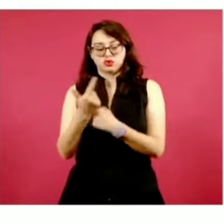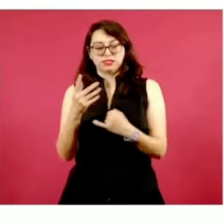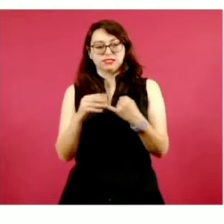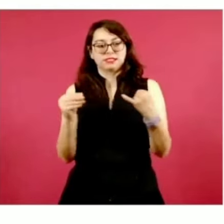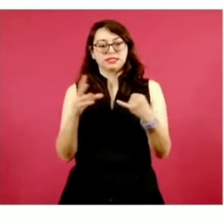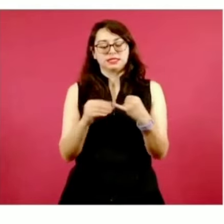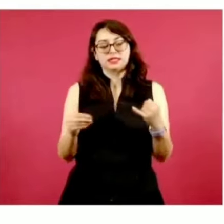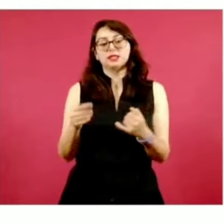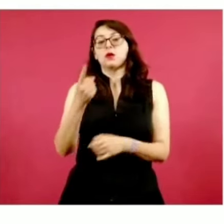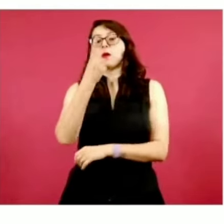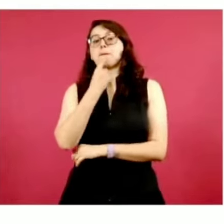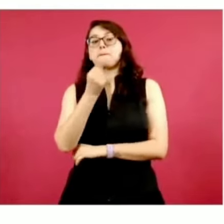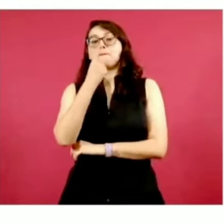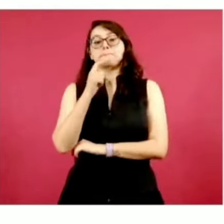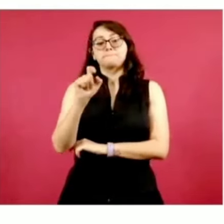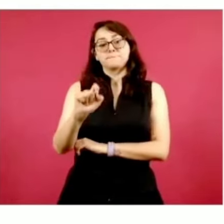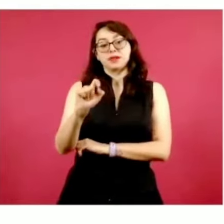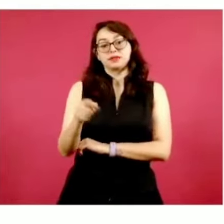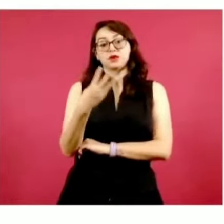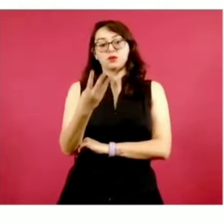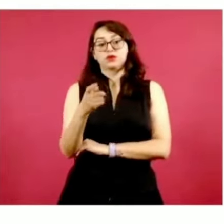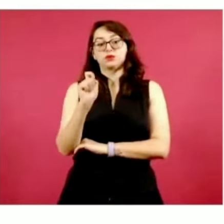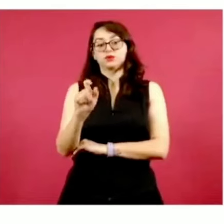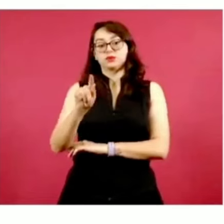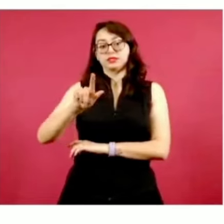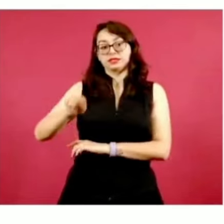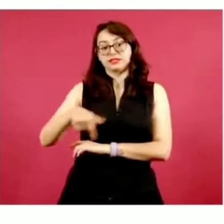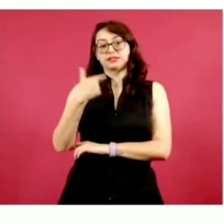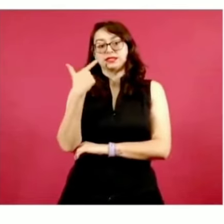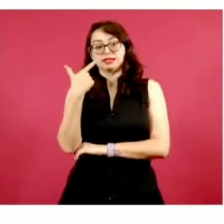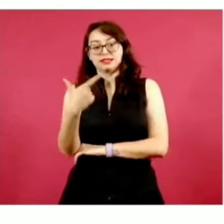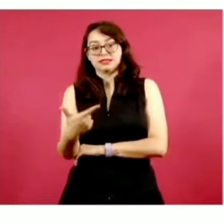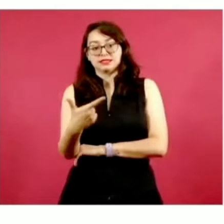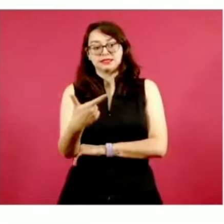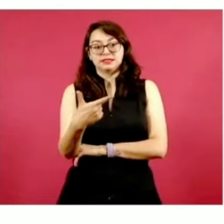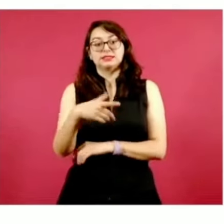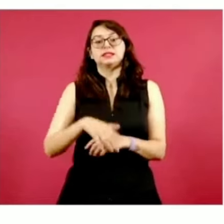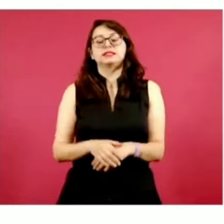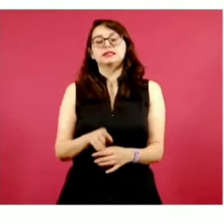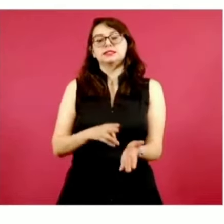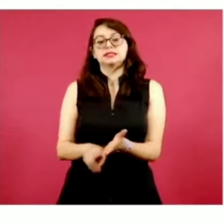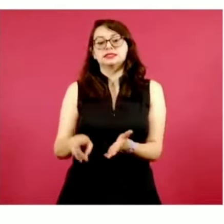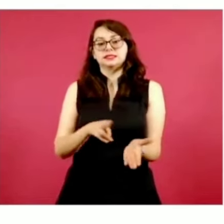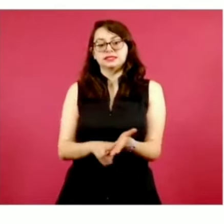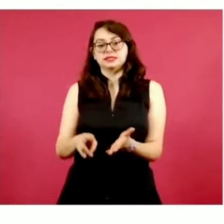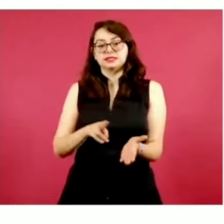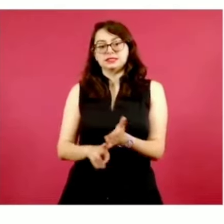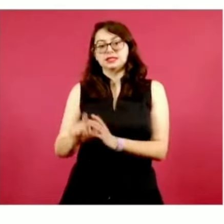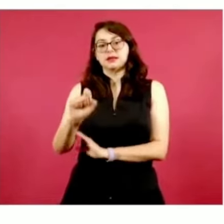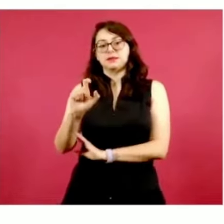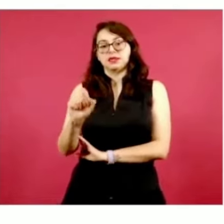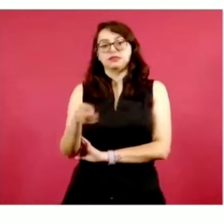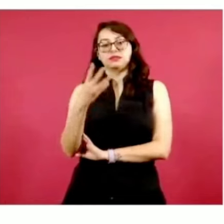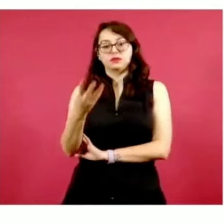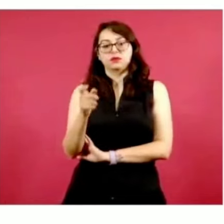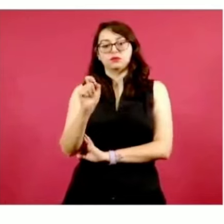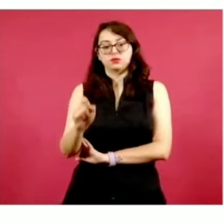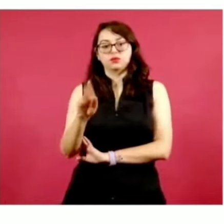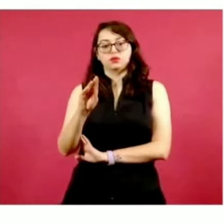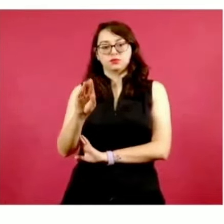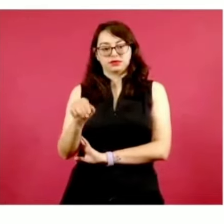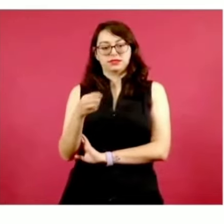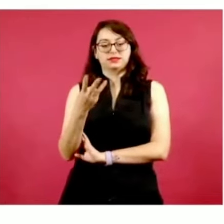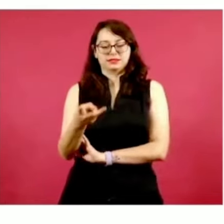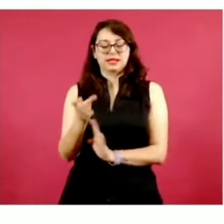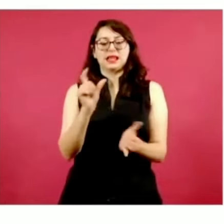2477 para la Premium y 24 93 centavos el diésel esto por litro y en esta semana habrá